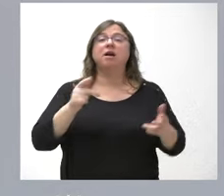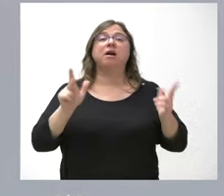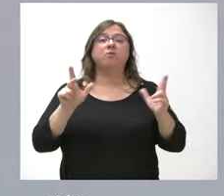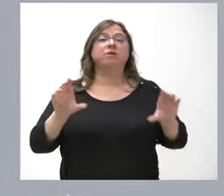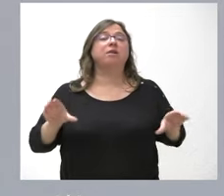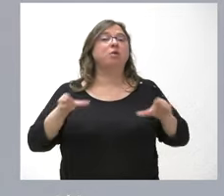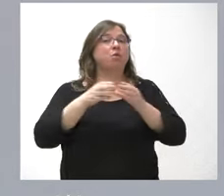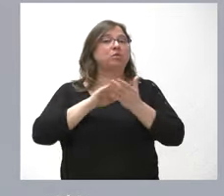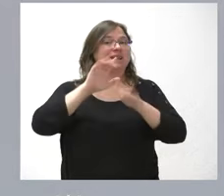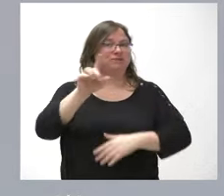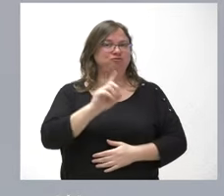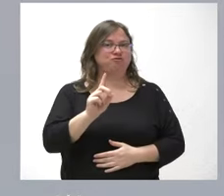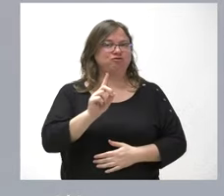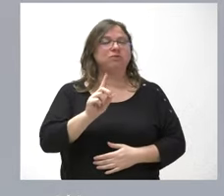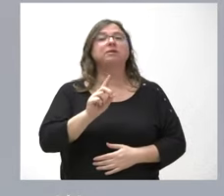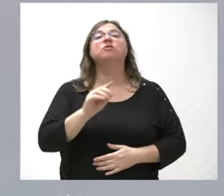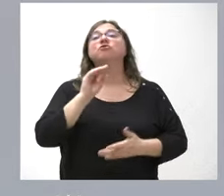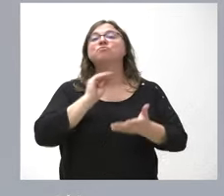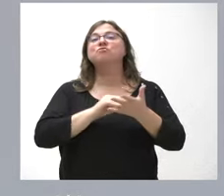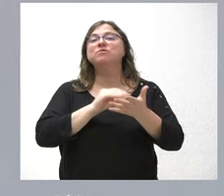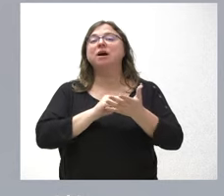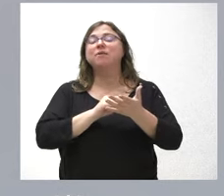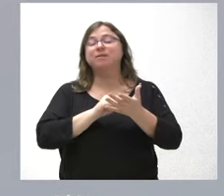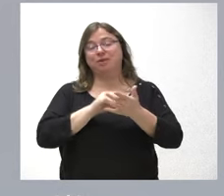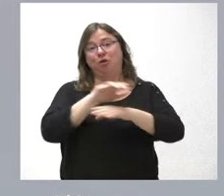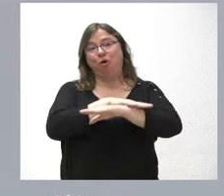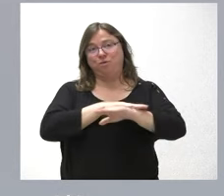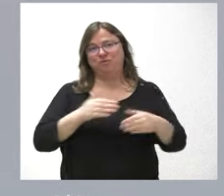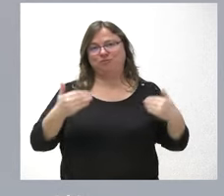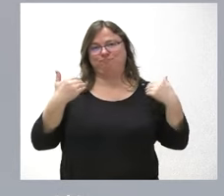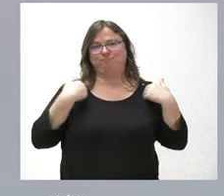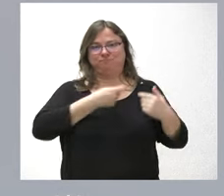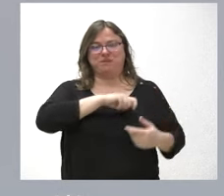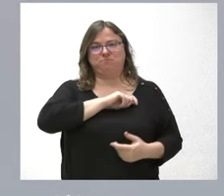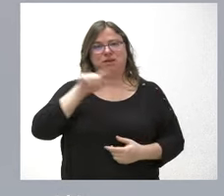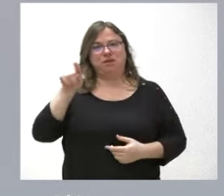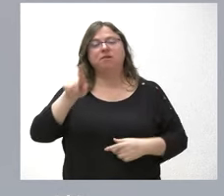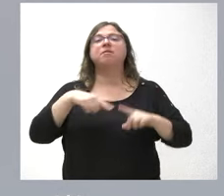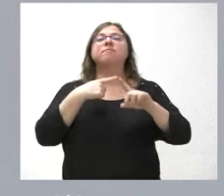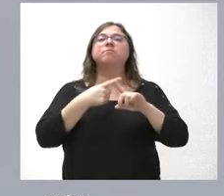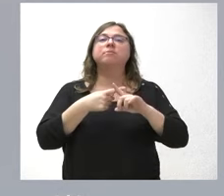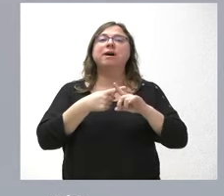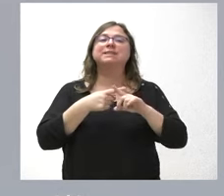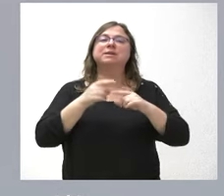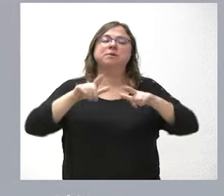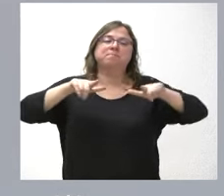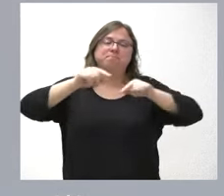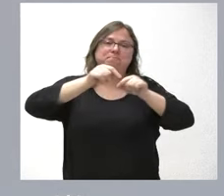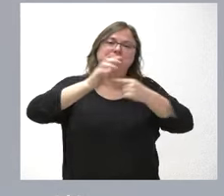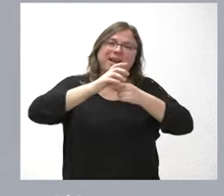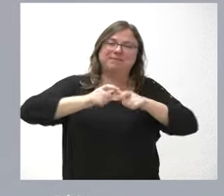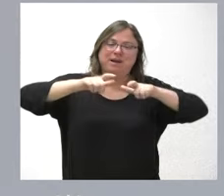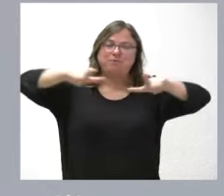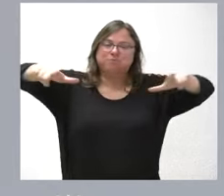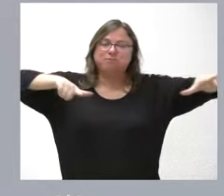Castilla y León, y en muchos casos corresponde al Gobierno de España, como es así, y específicamente corresponde para los parques más grandes, y son los servicios técnicos